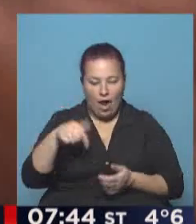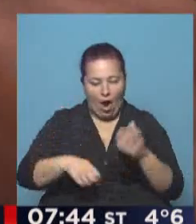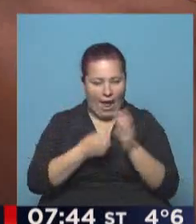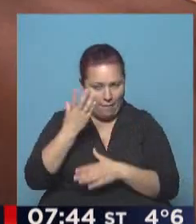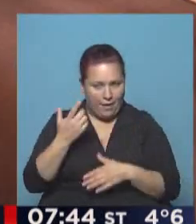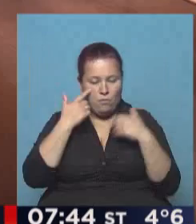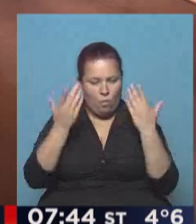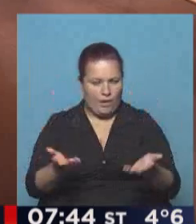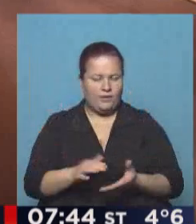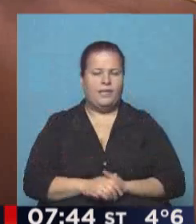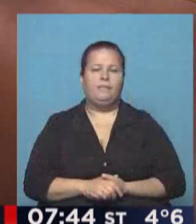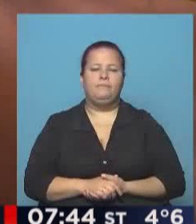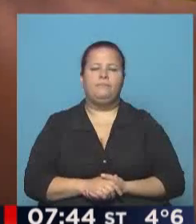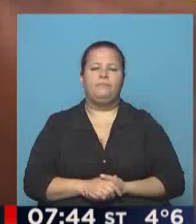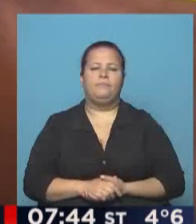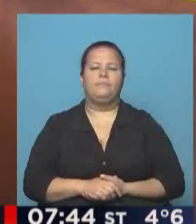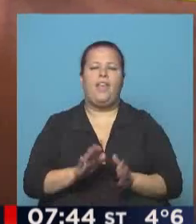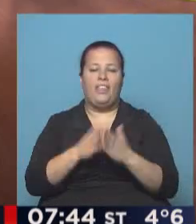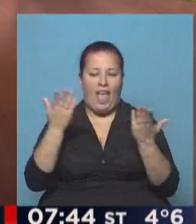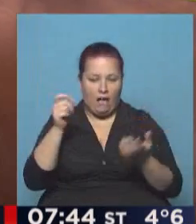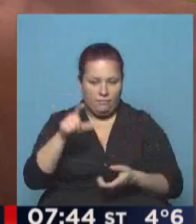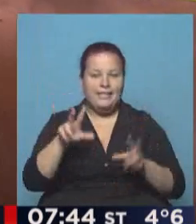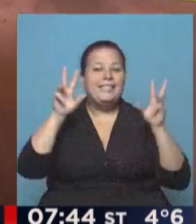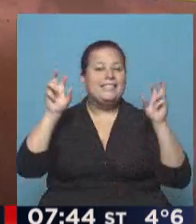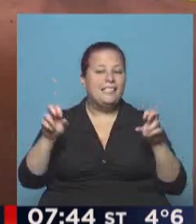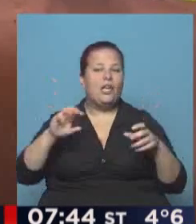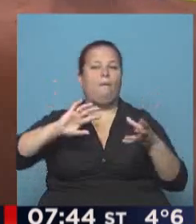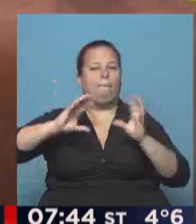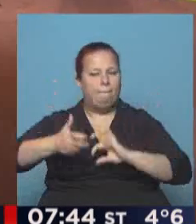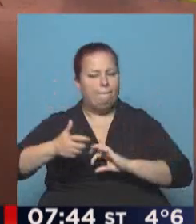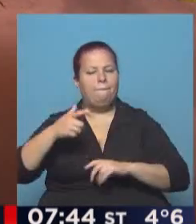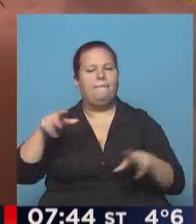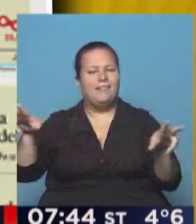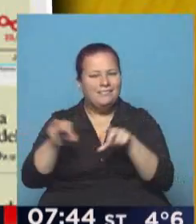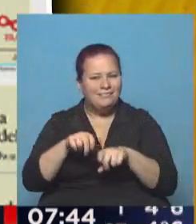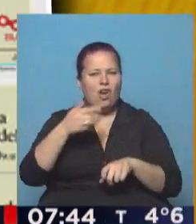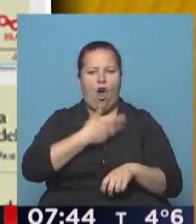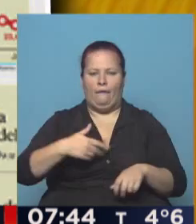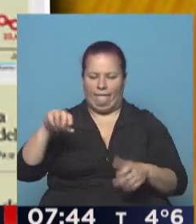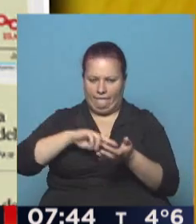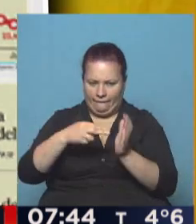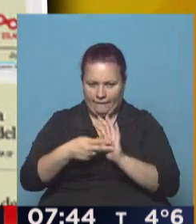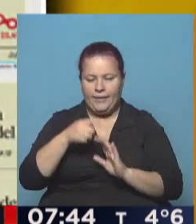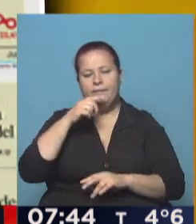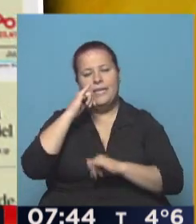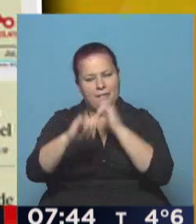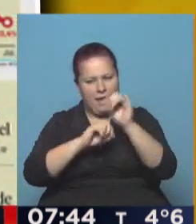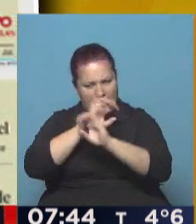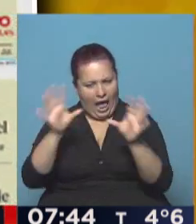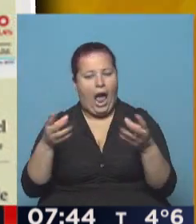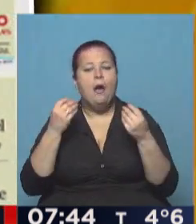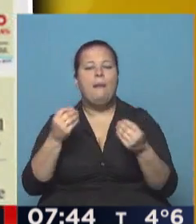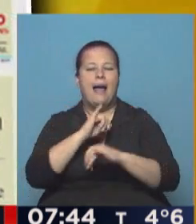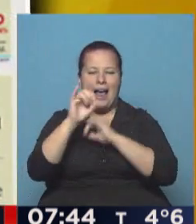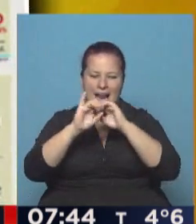mañana. Compartimos ya mismo, aquí está su portada. Título, se complica a gobierno con baja de la recaudación. Hay detalles justamente